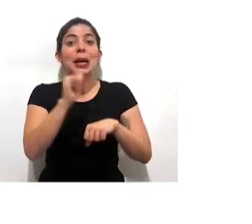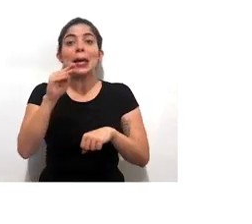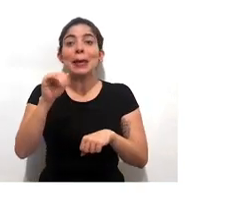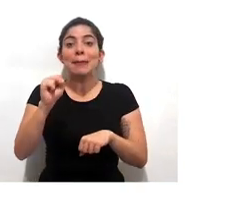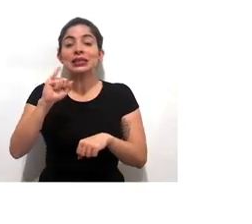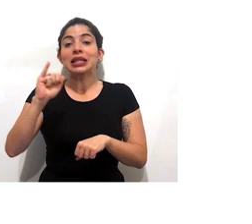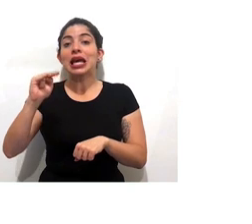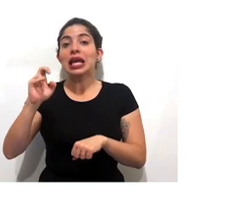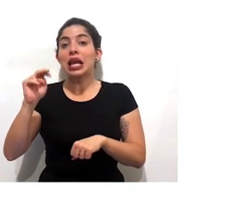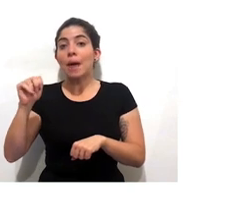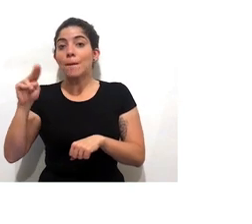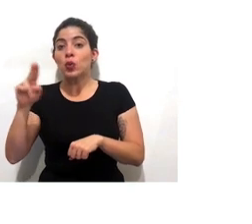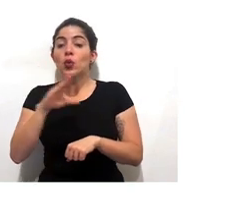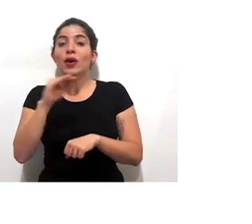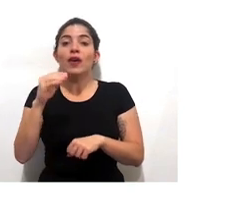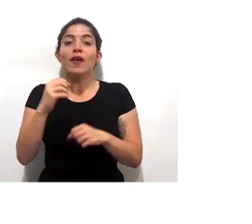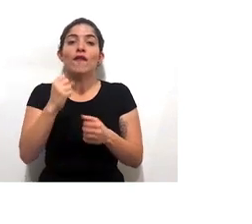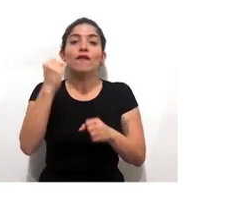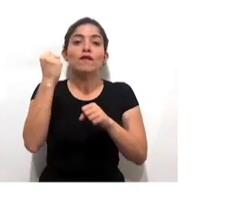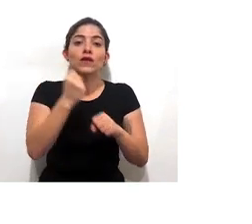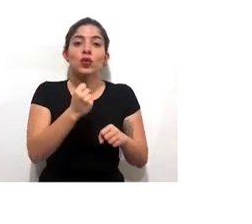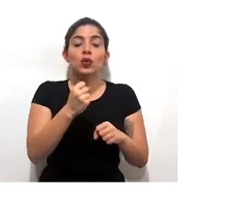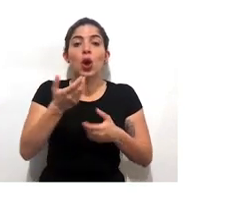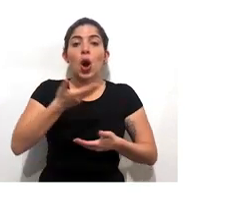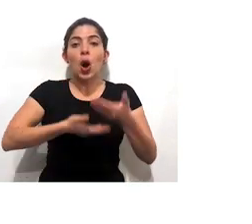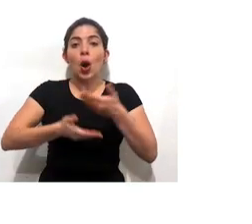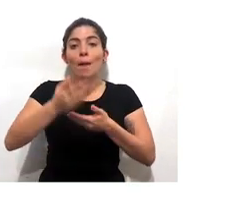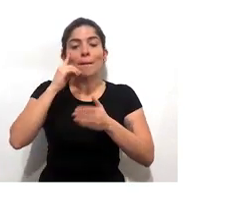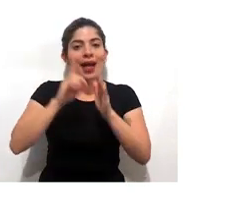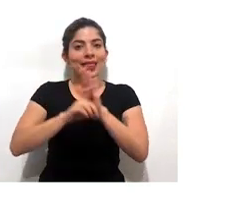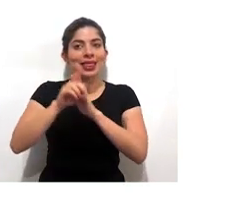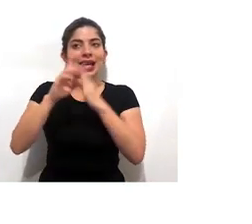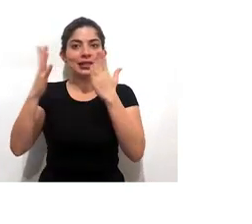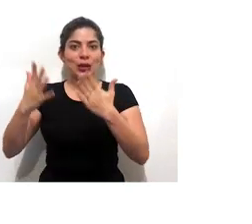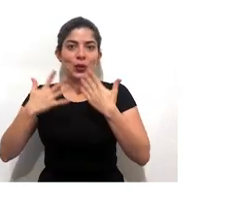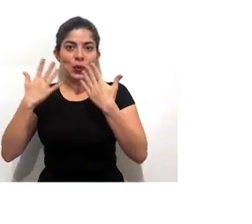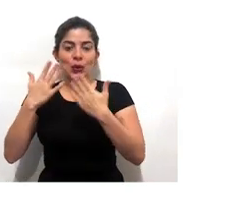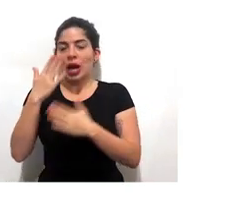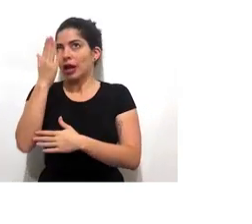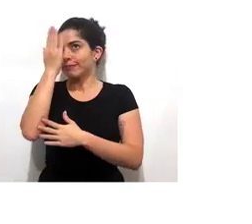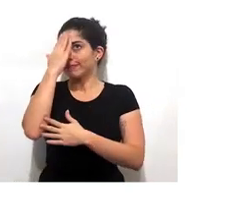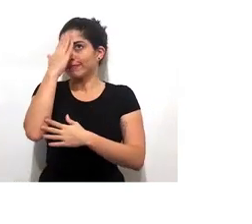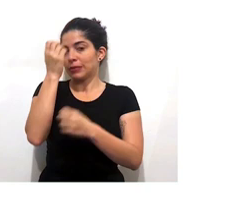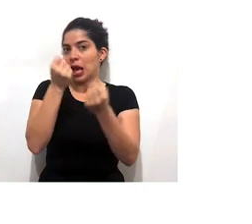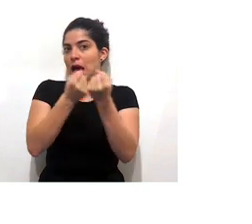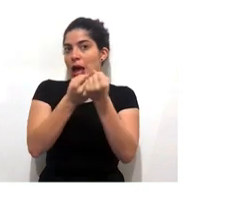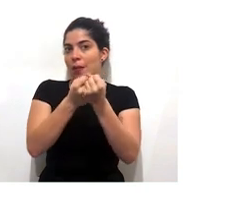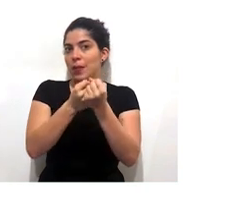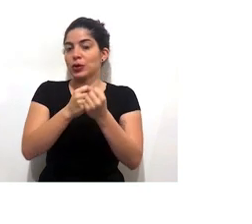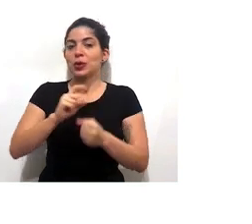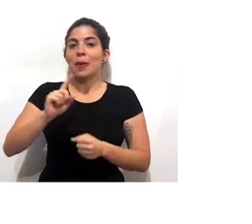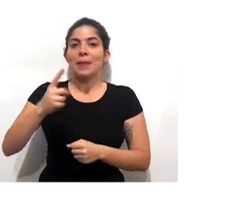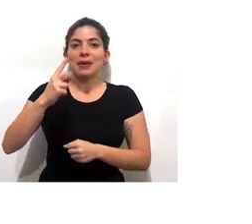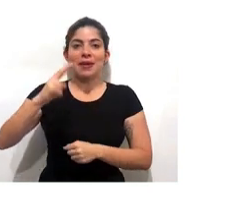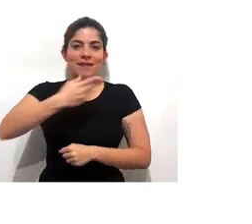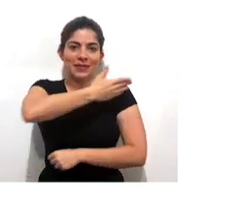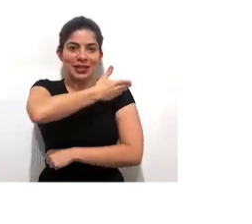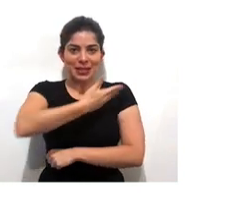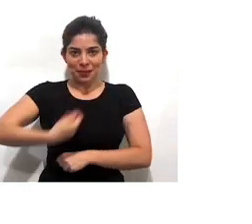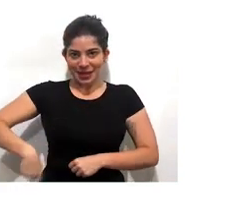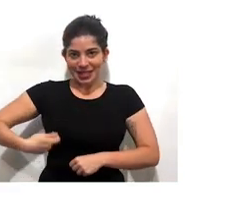de IMAS, INAMU y Funde Cooperación para el Desarrollo Sostenible, con la anuencia y apoyo de la